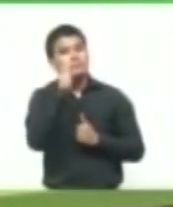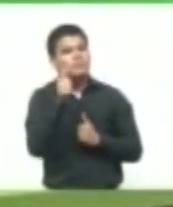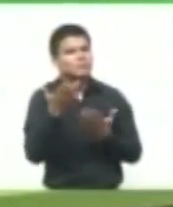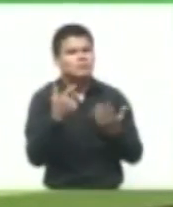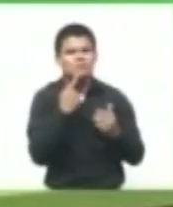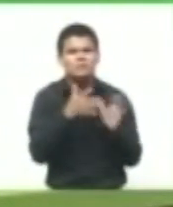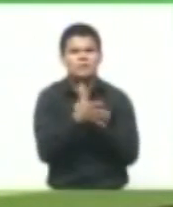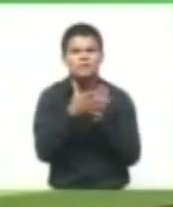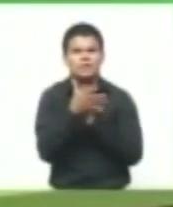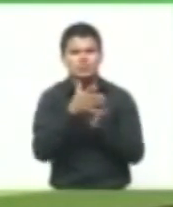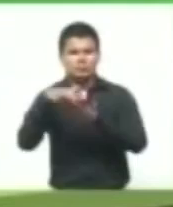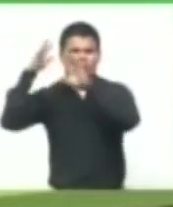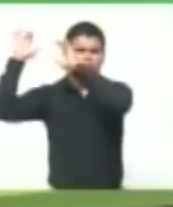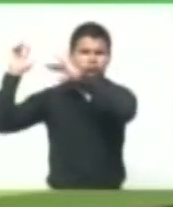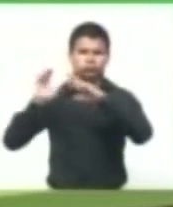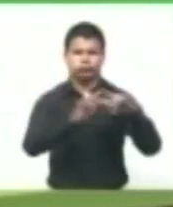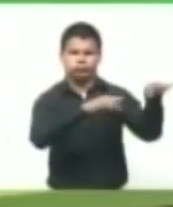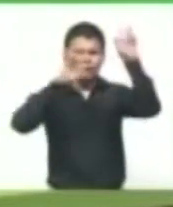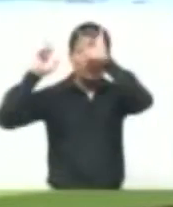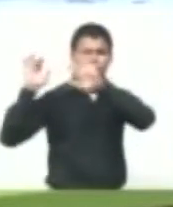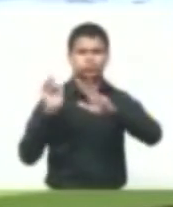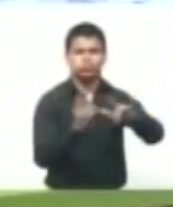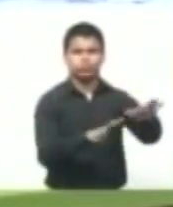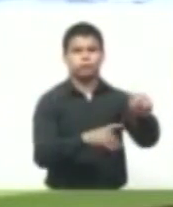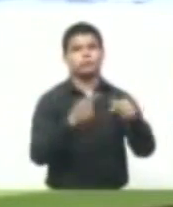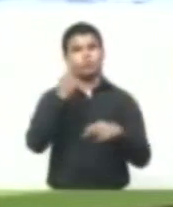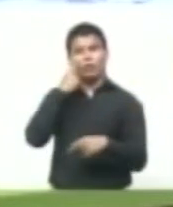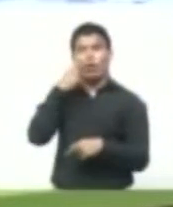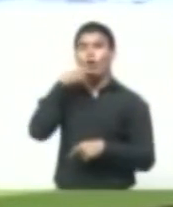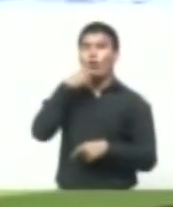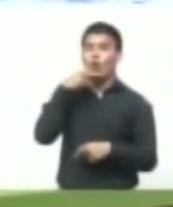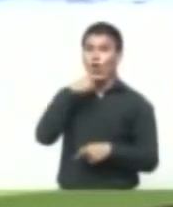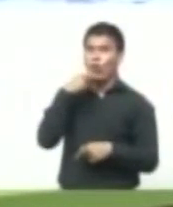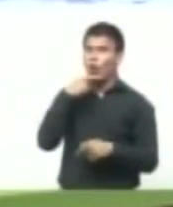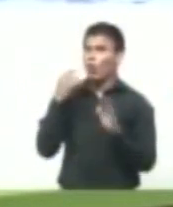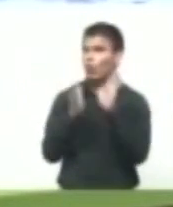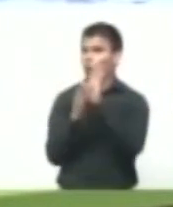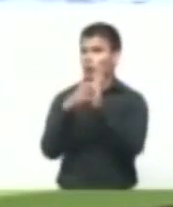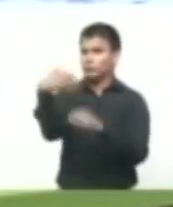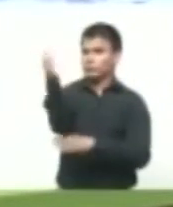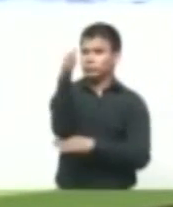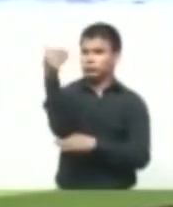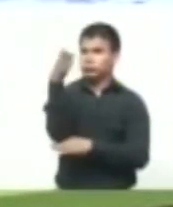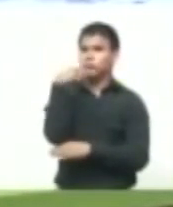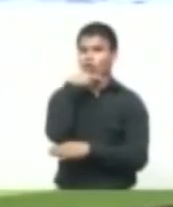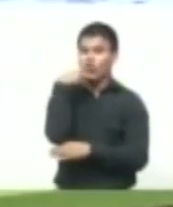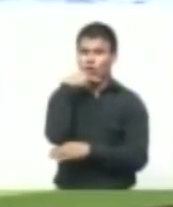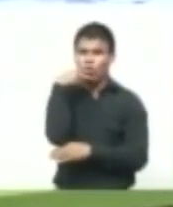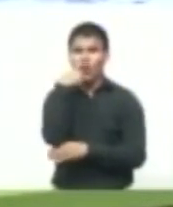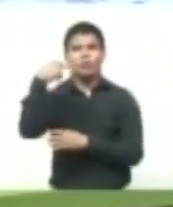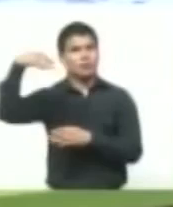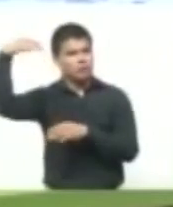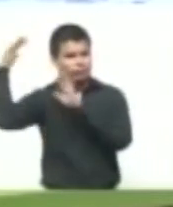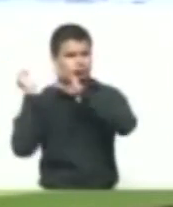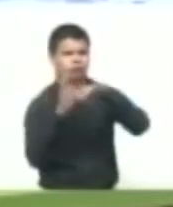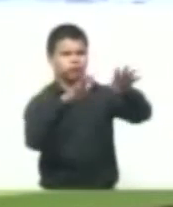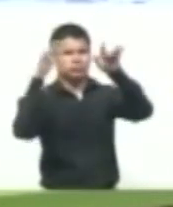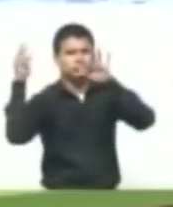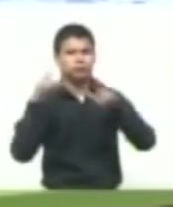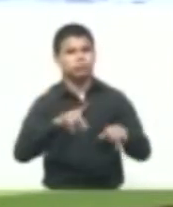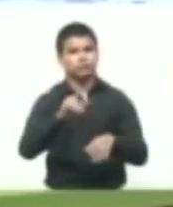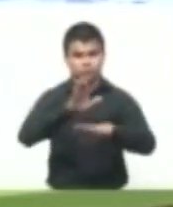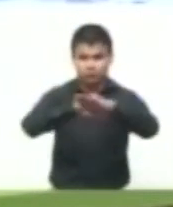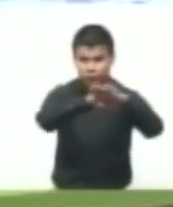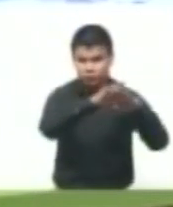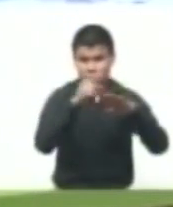Caribe debido a las fuertes brisas que alcanzan los 60 kilómetros y además provocan olas hasta de 3 metros. Por ello, hacen recomendaciones a los